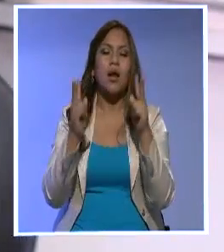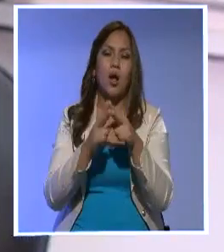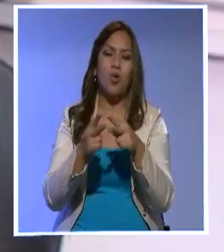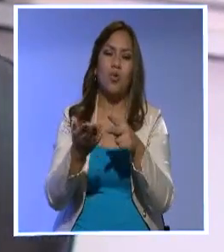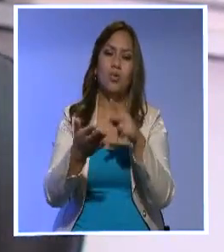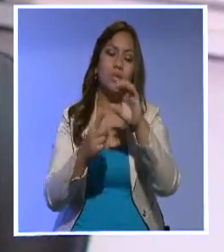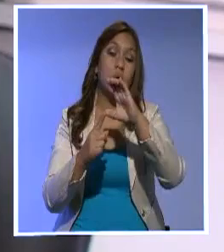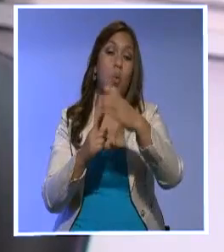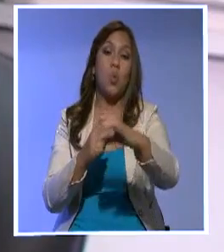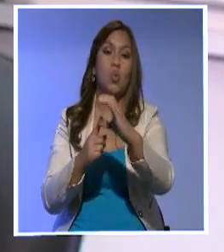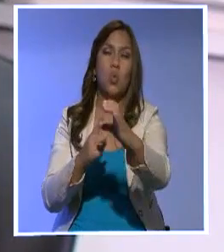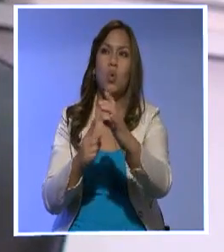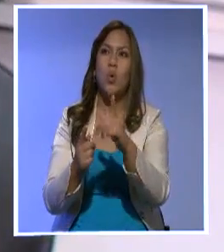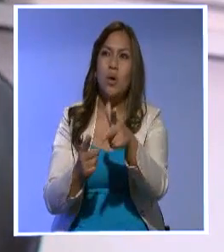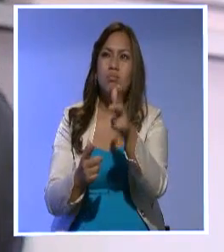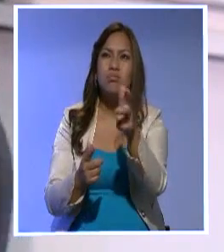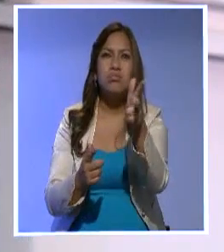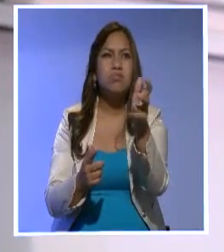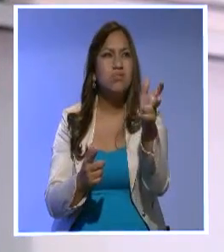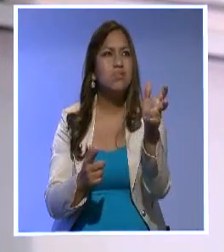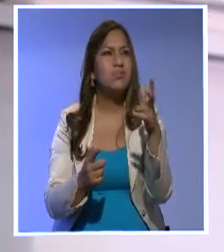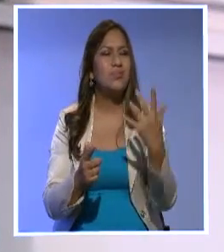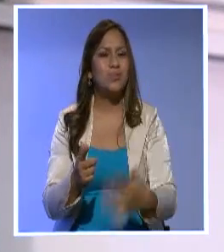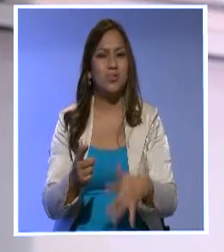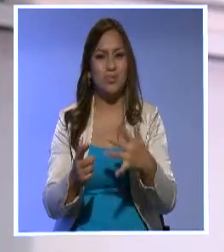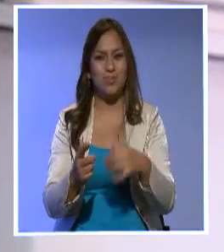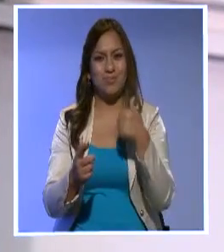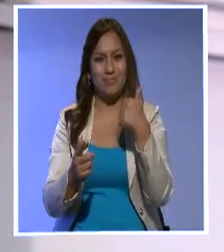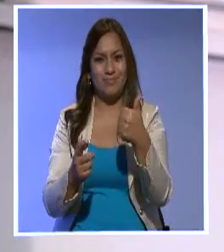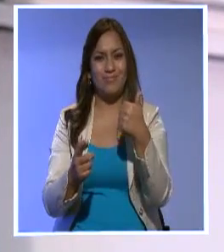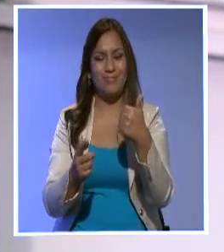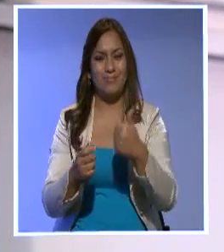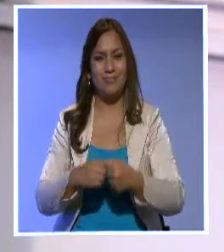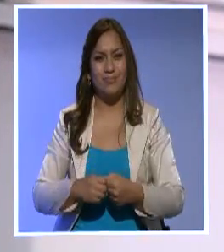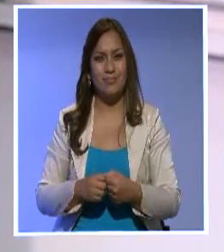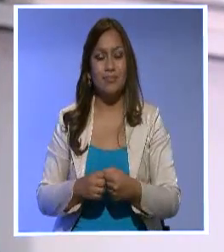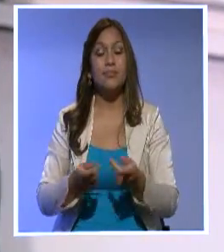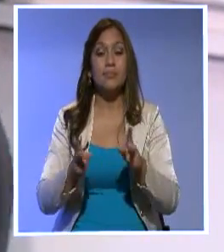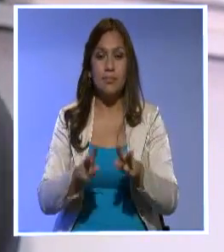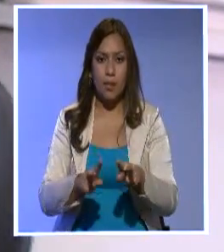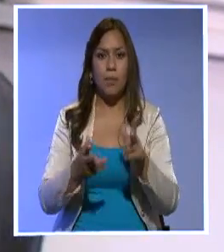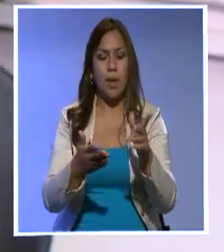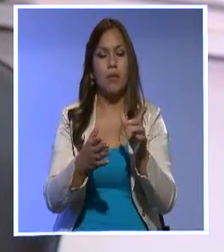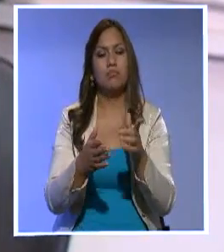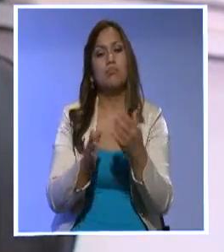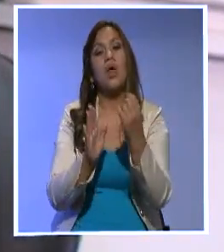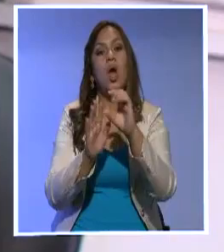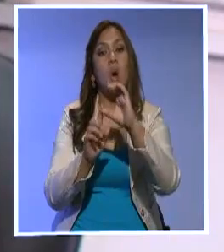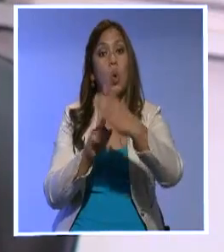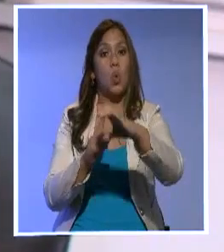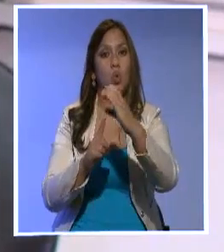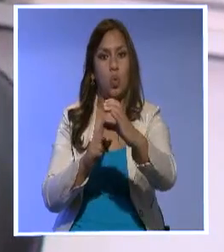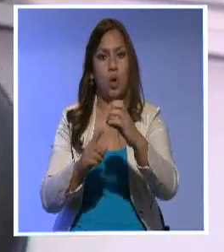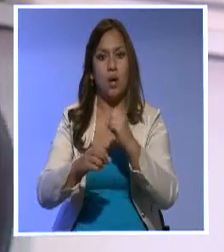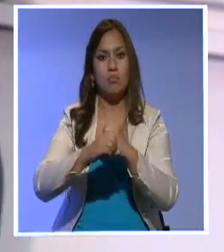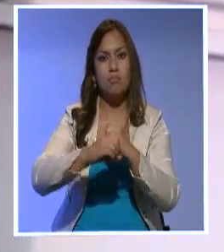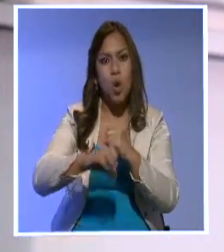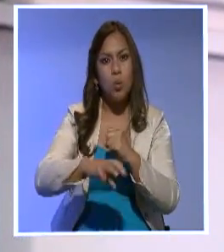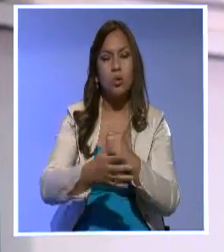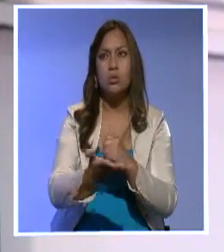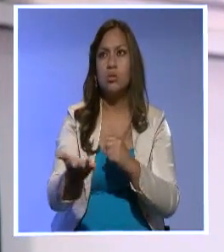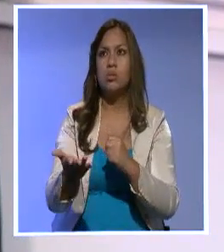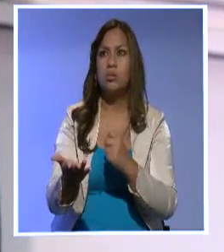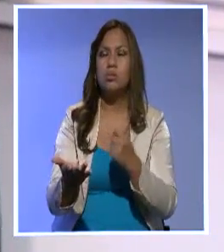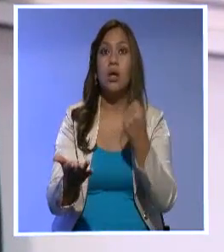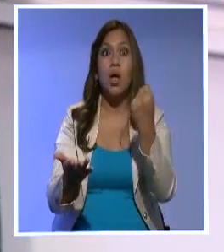siempre nos va a ayudar también como identidades culturales y como nación en sí mismo ya comprender que hay